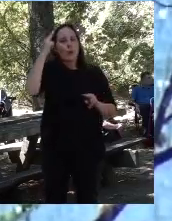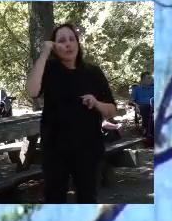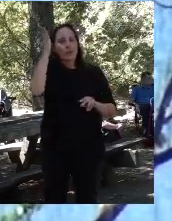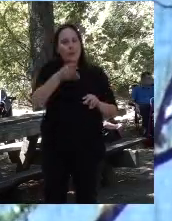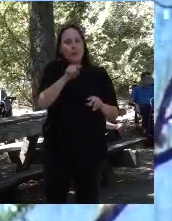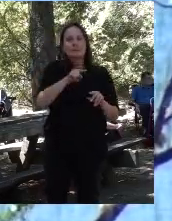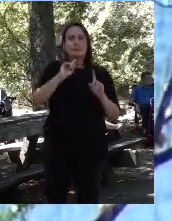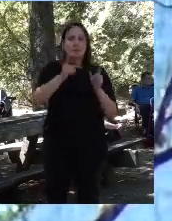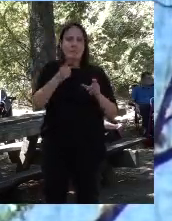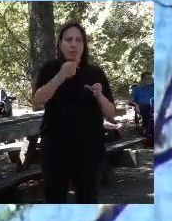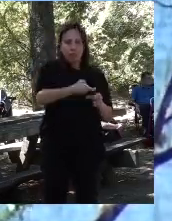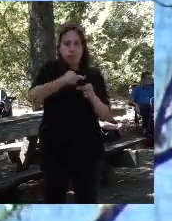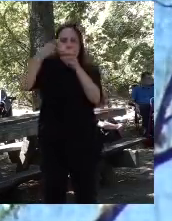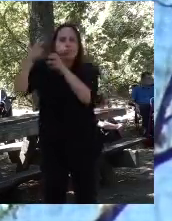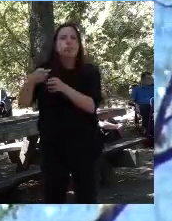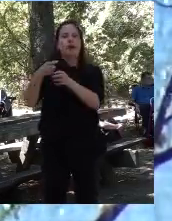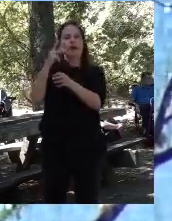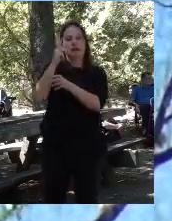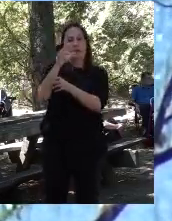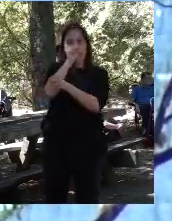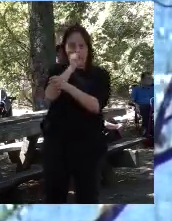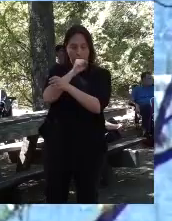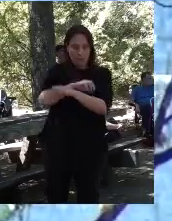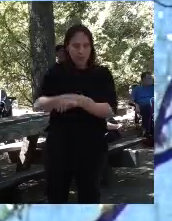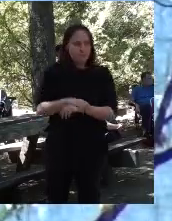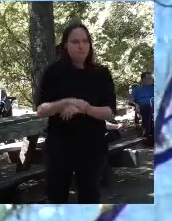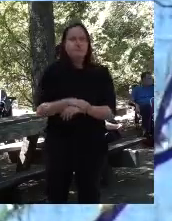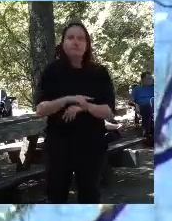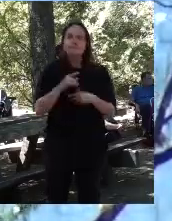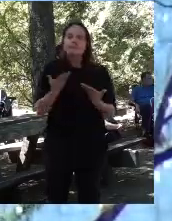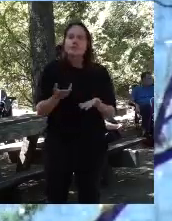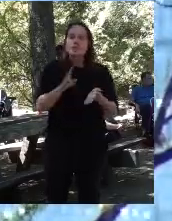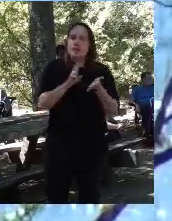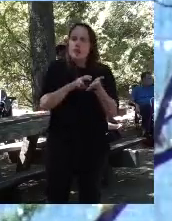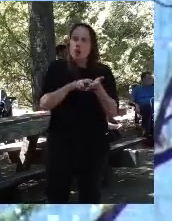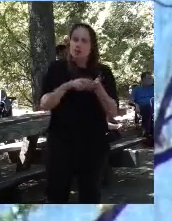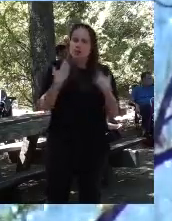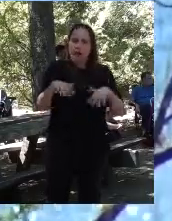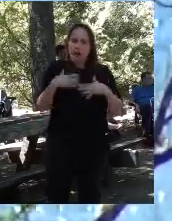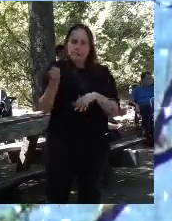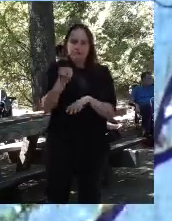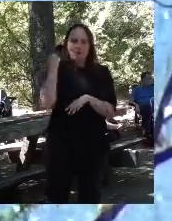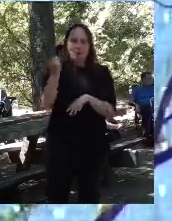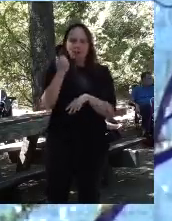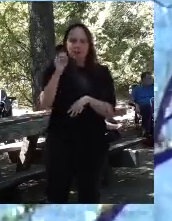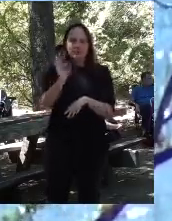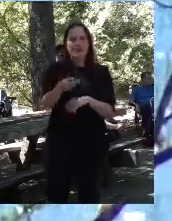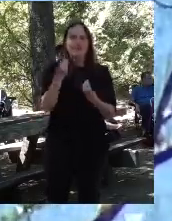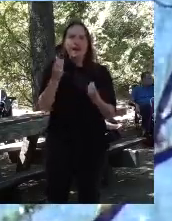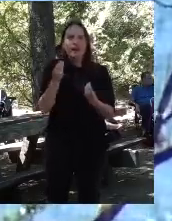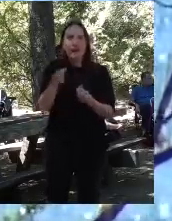krill. Por eso es una buena noticia saber que Argentina y que Chile